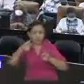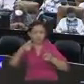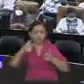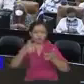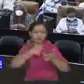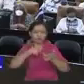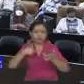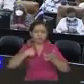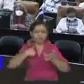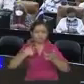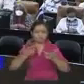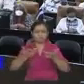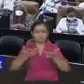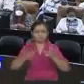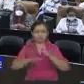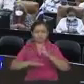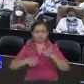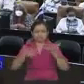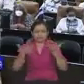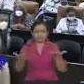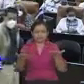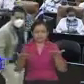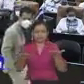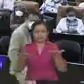gansada, vaciedad.